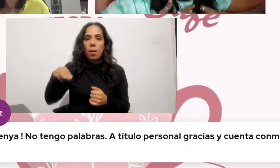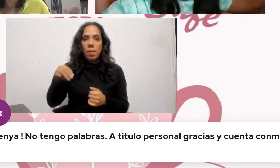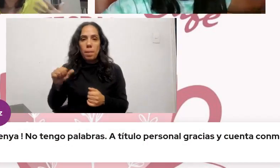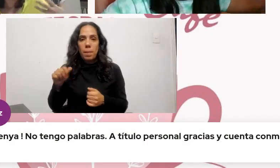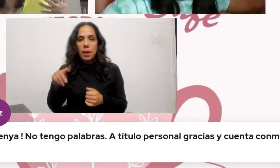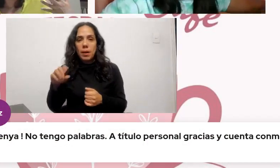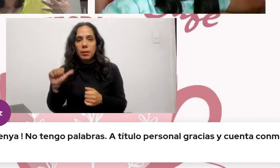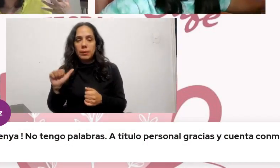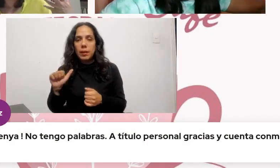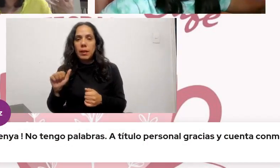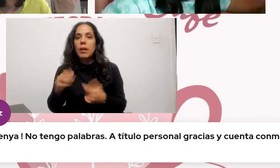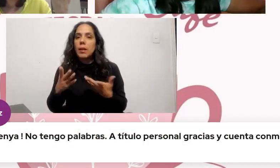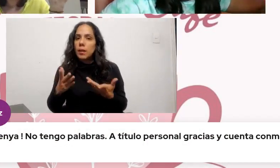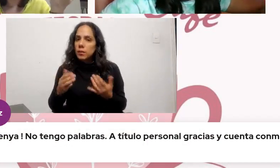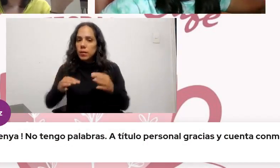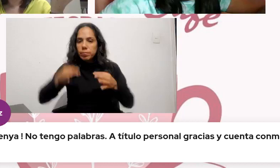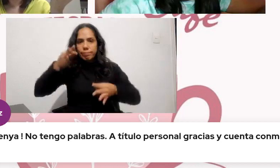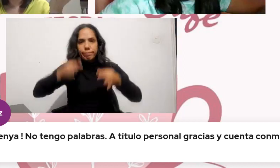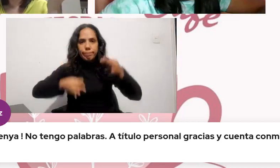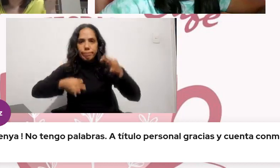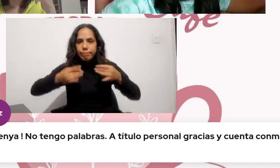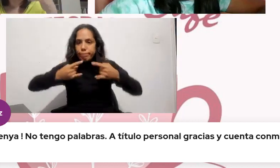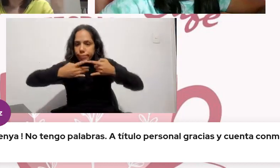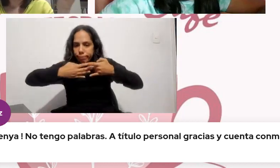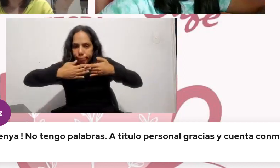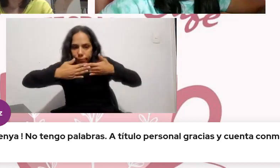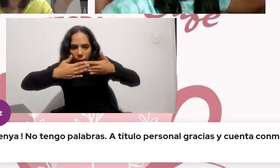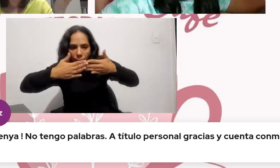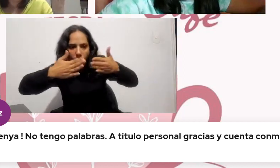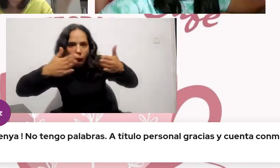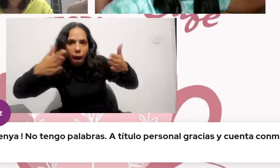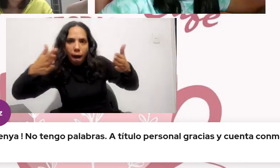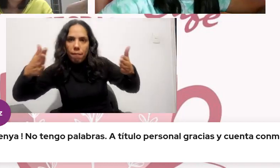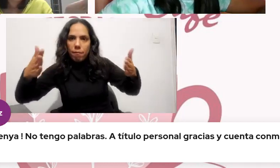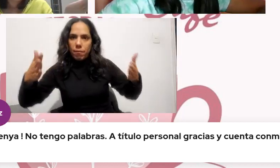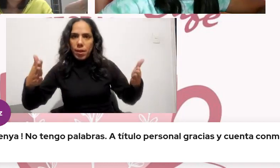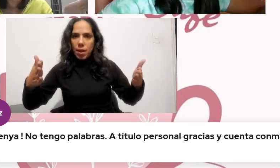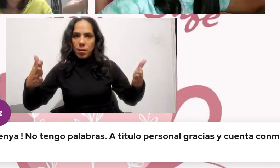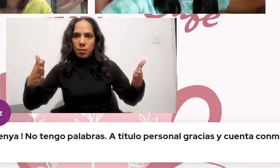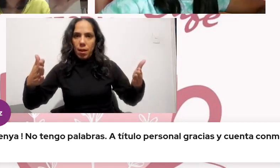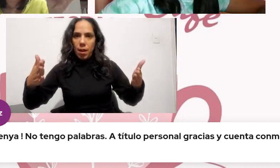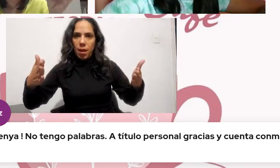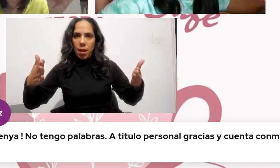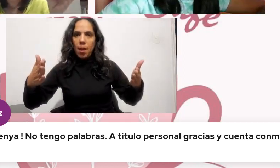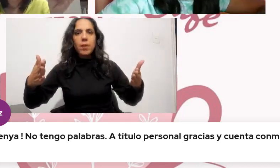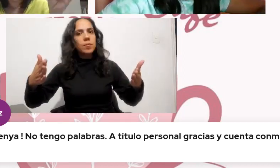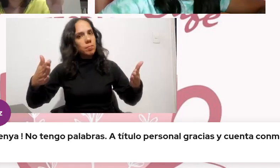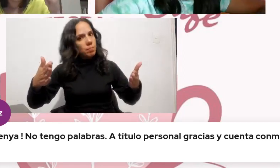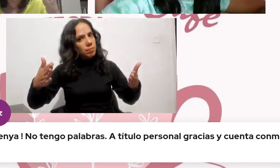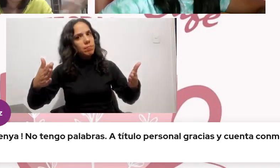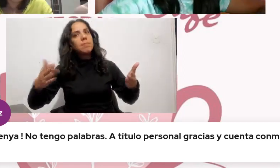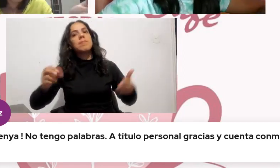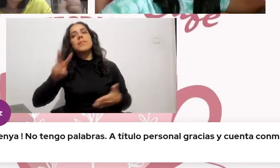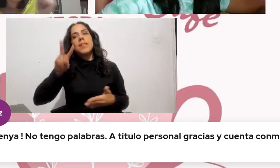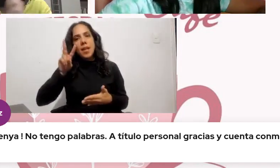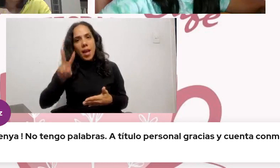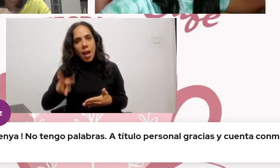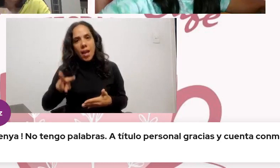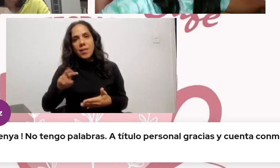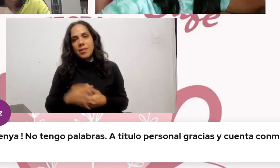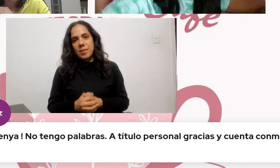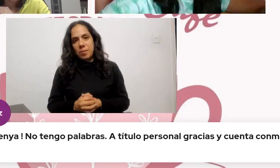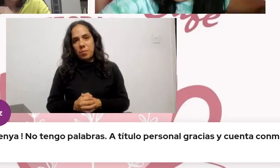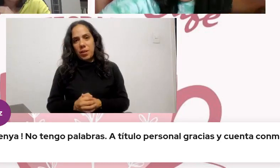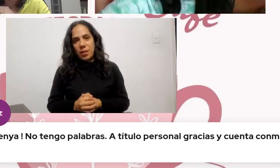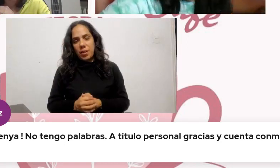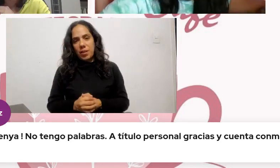abierta. Antes, ¿no? Hablar con una magistratura era complicadísimo. Ella está de entrada, impulsora de